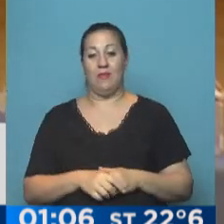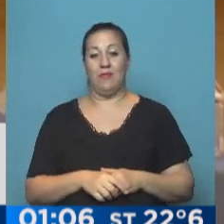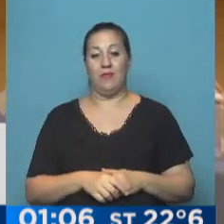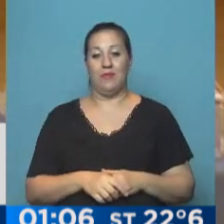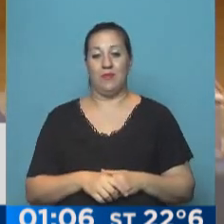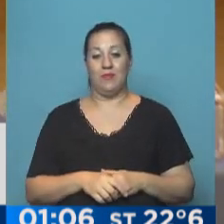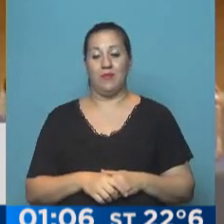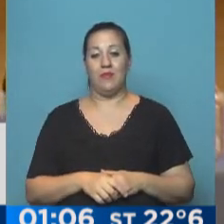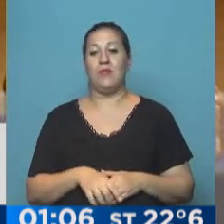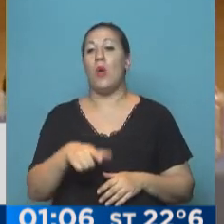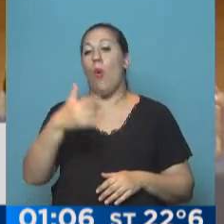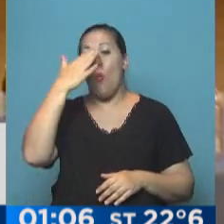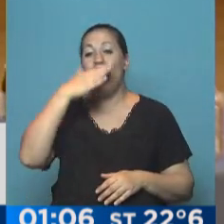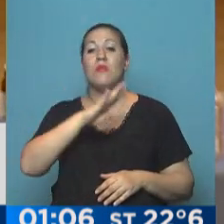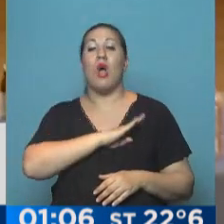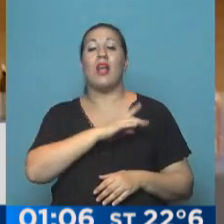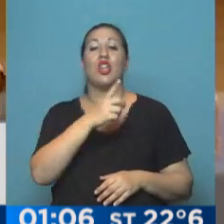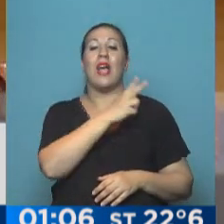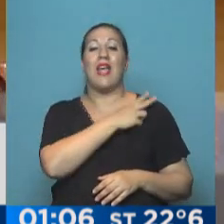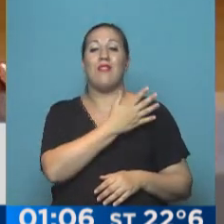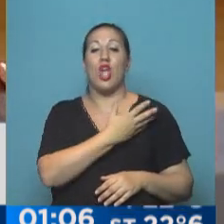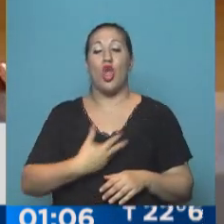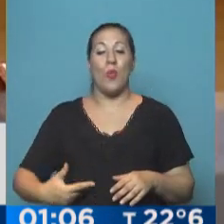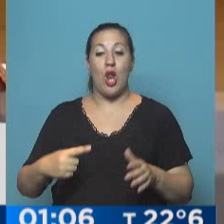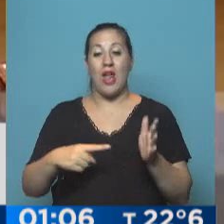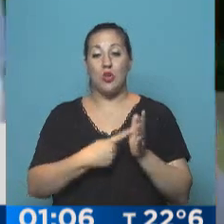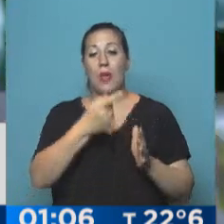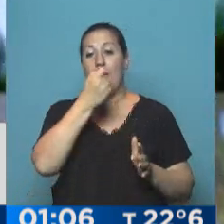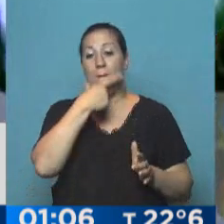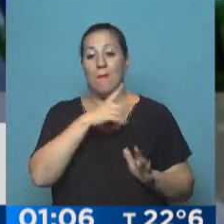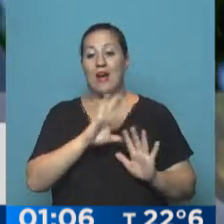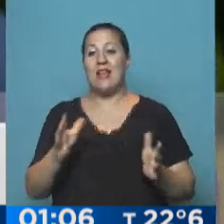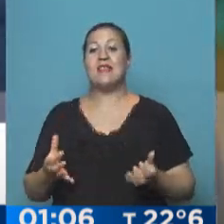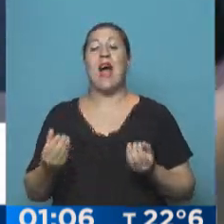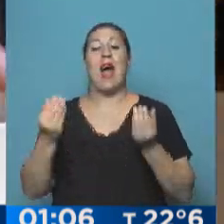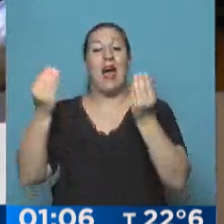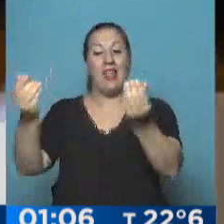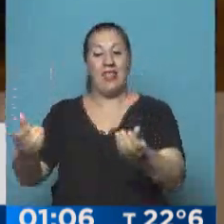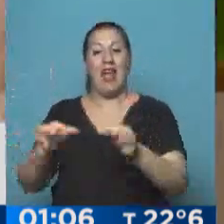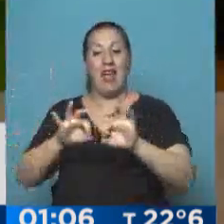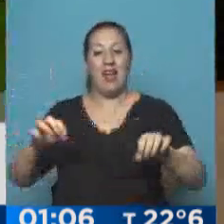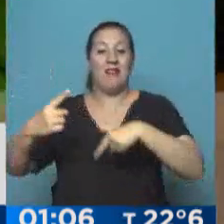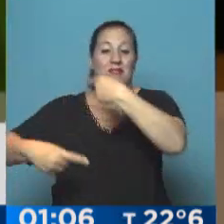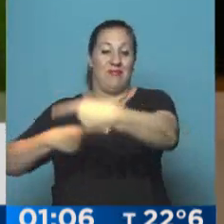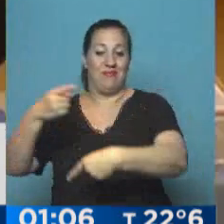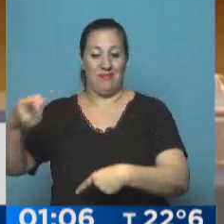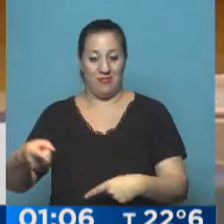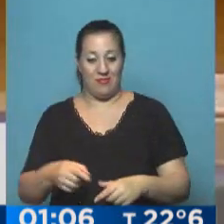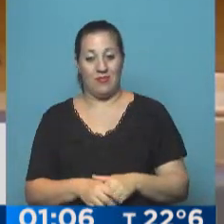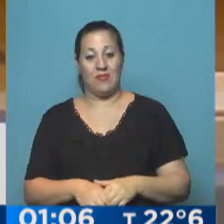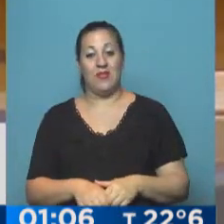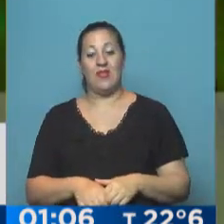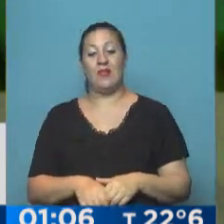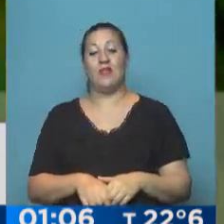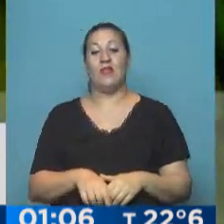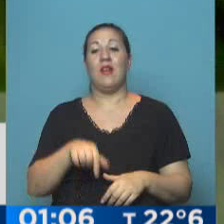tarde, en lo que fue el último acto como jefe de gobierno de la ciudad, Mauricio Macri le entregó el bastón de mando a su sucesor en la oficina del arte. De esta manera. En